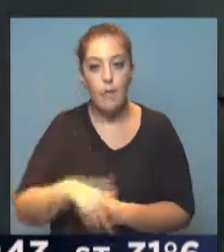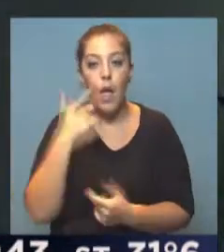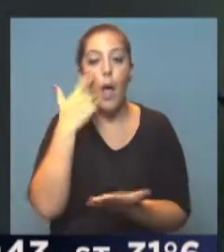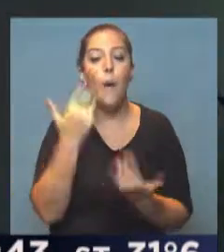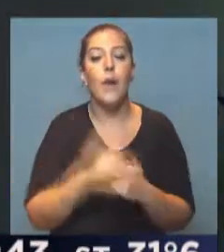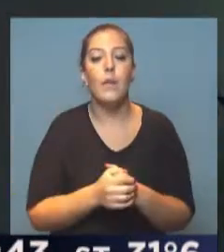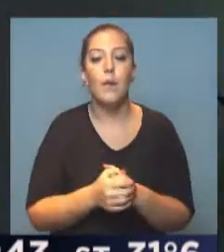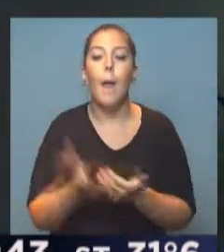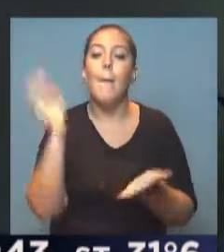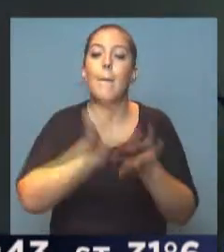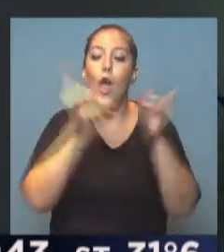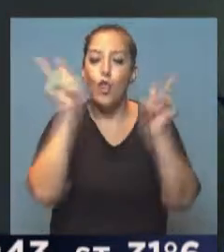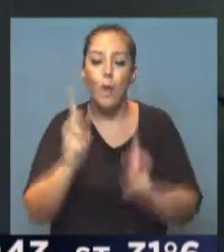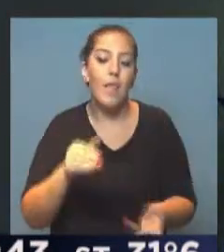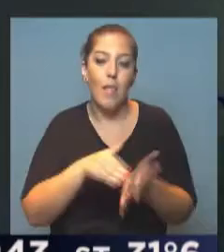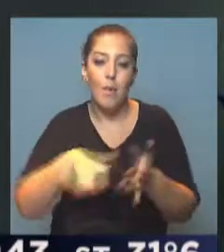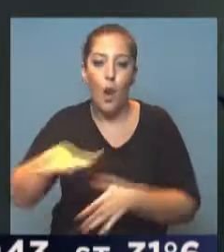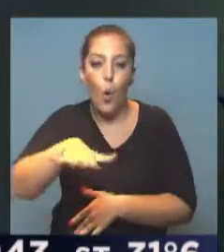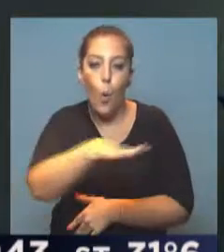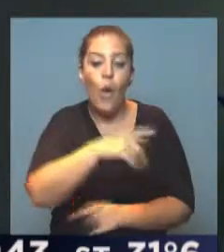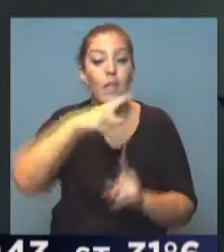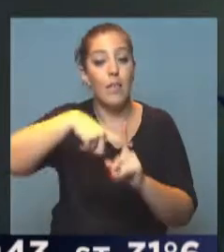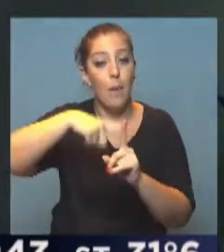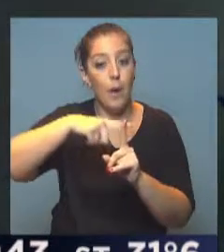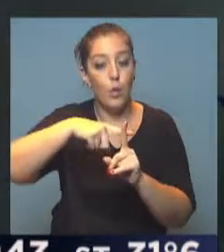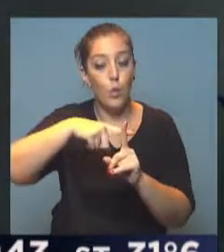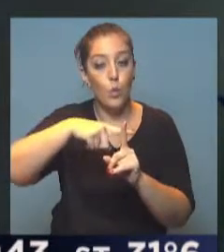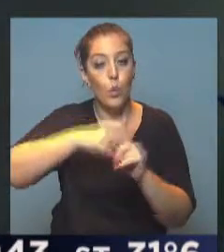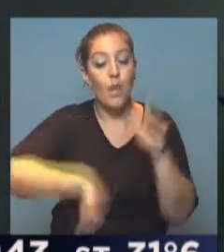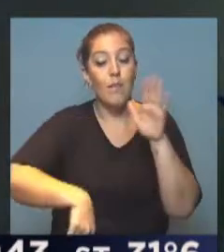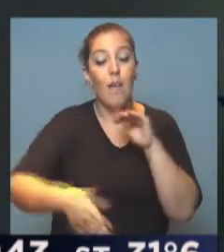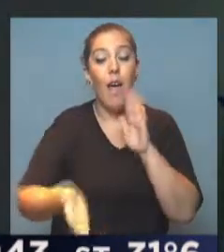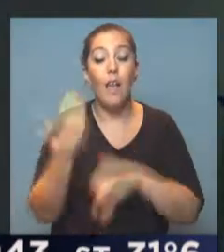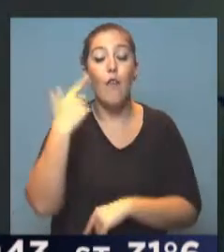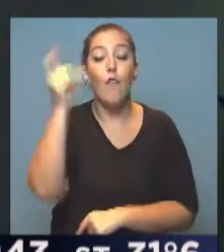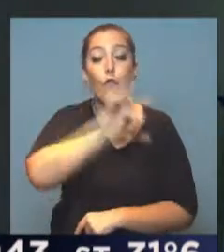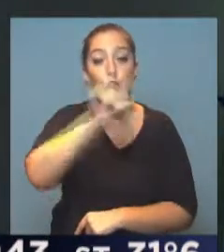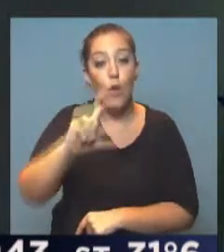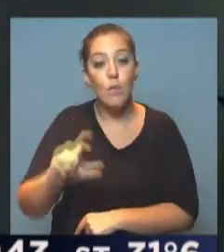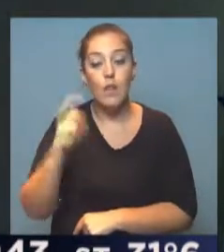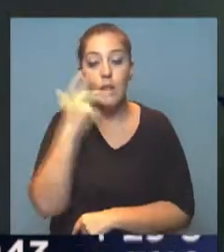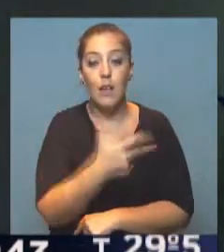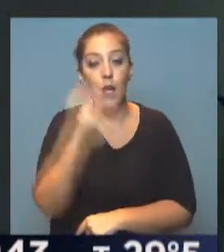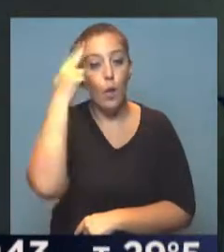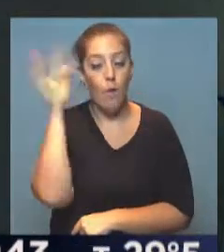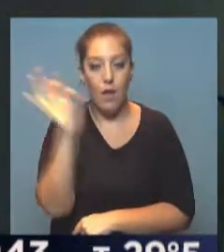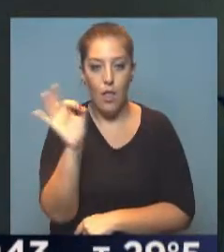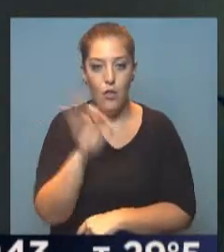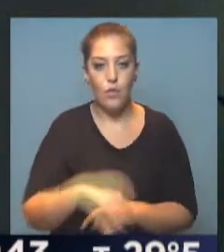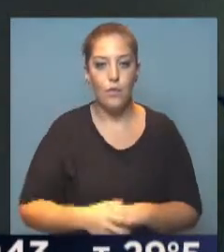trae. Más tormentas aisladas, dispersas, las temperaturas, la más alta para Formosa con 39 grados.